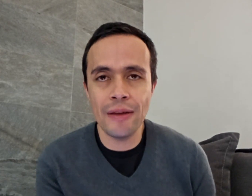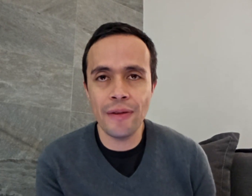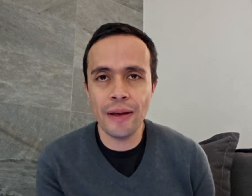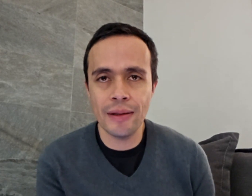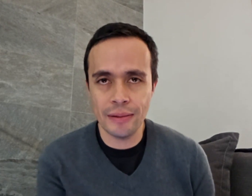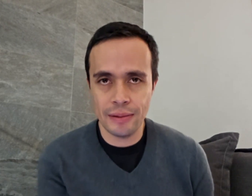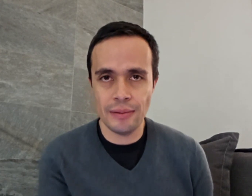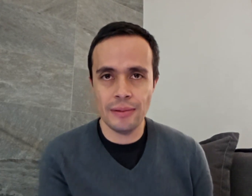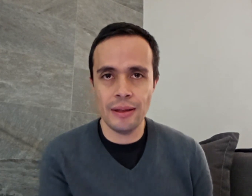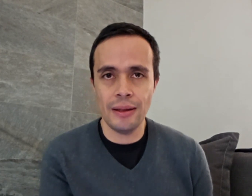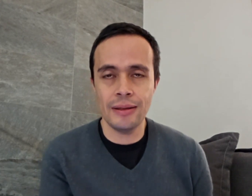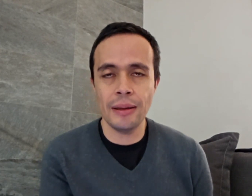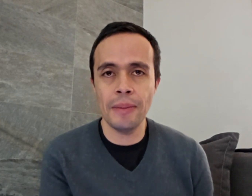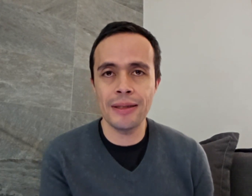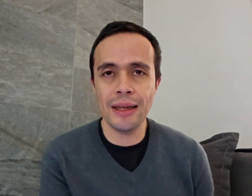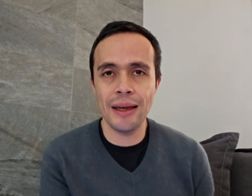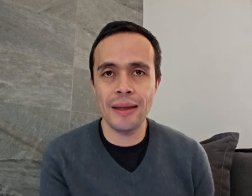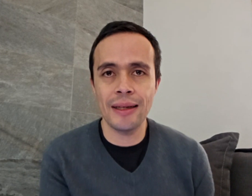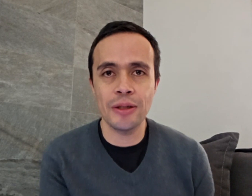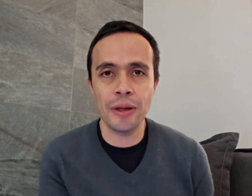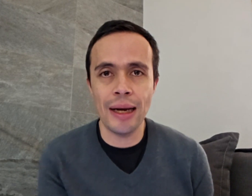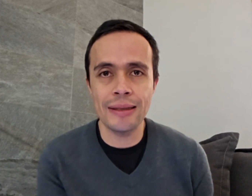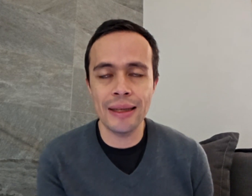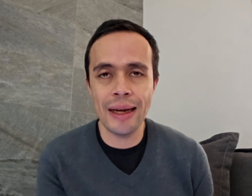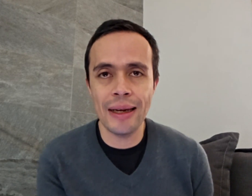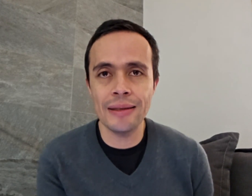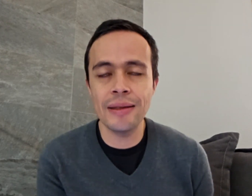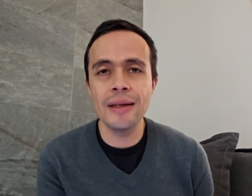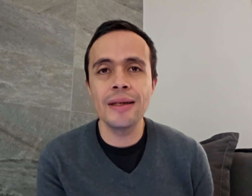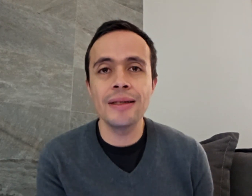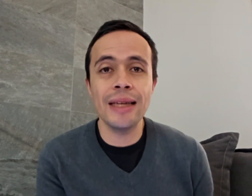Union Pacific, esta empresa